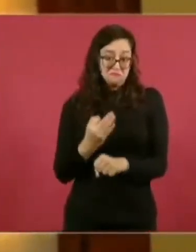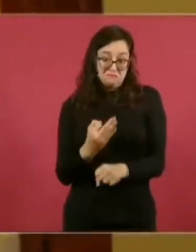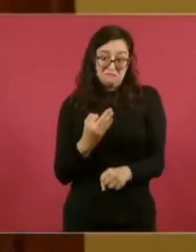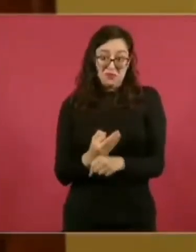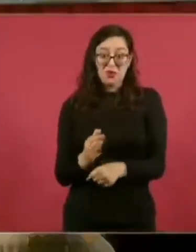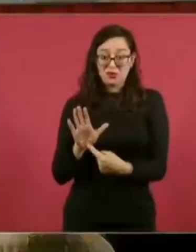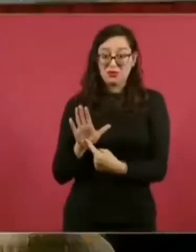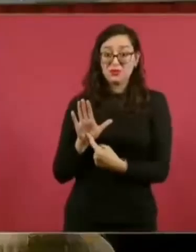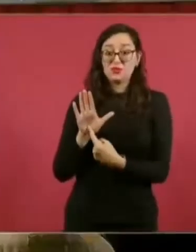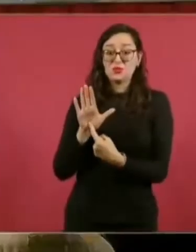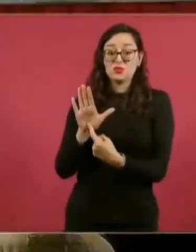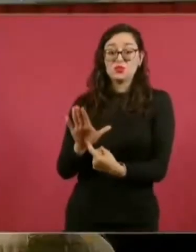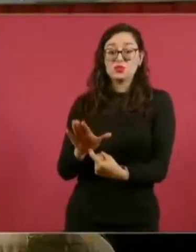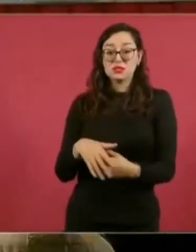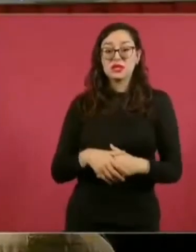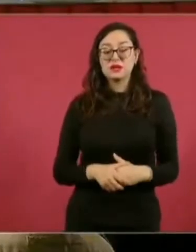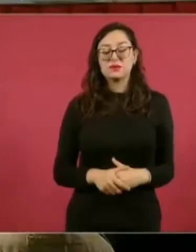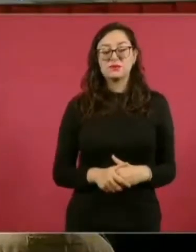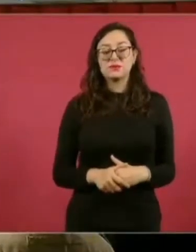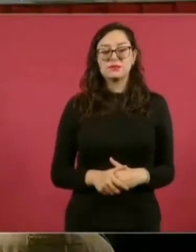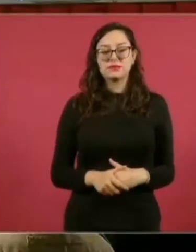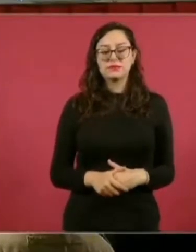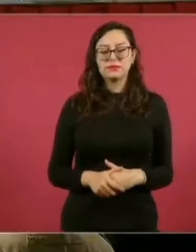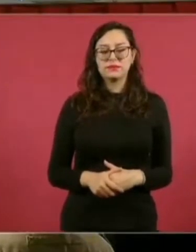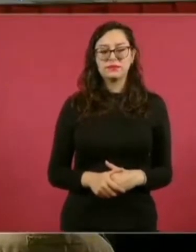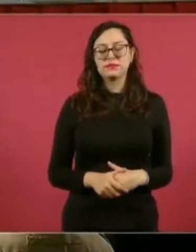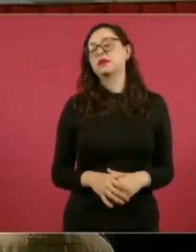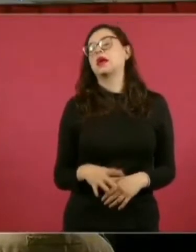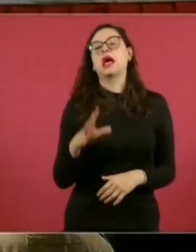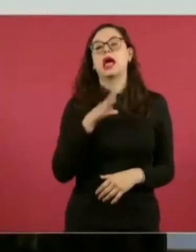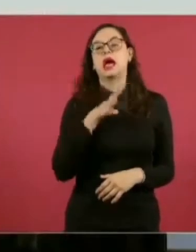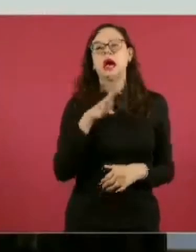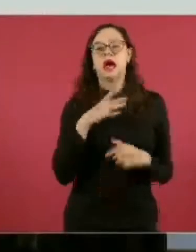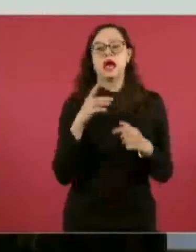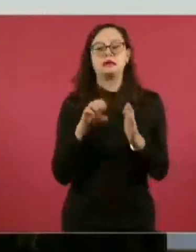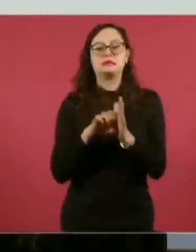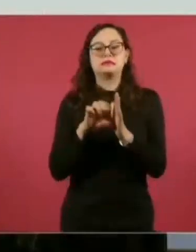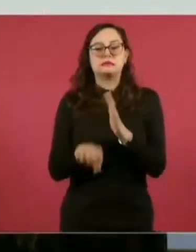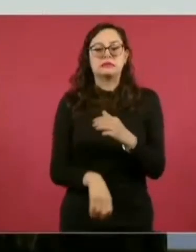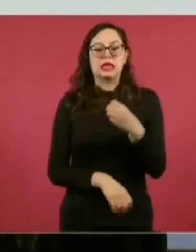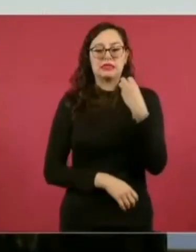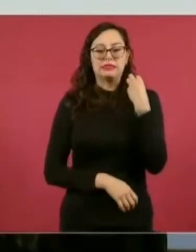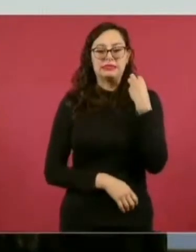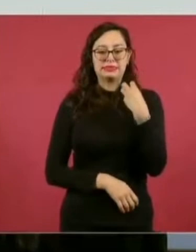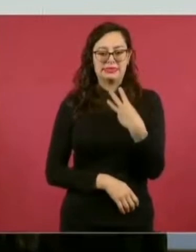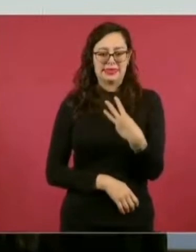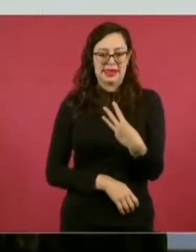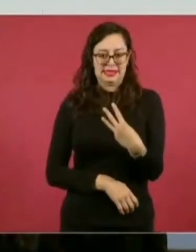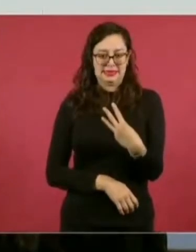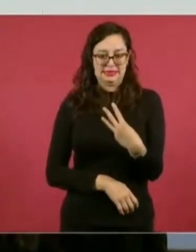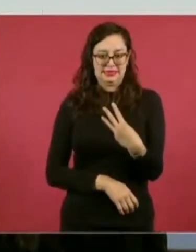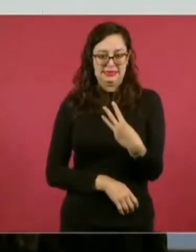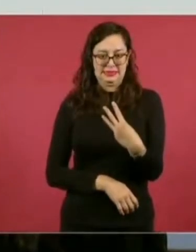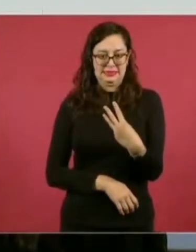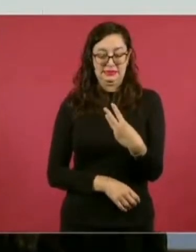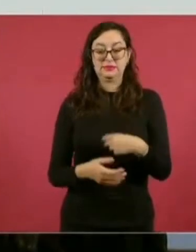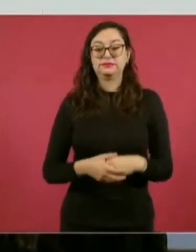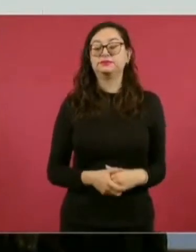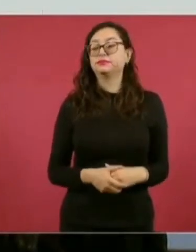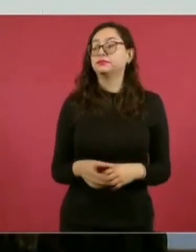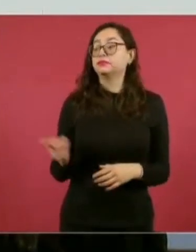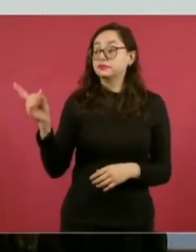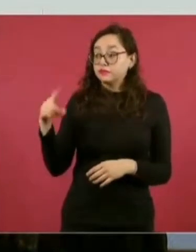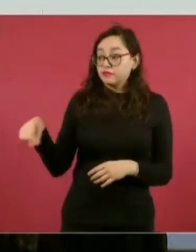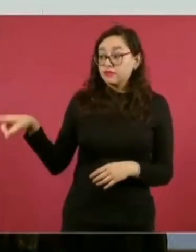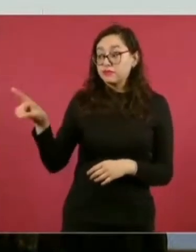que vamos a presentar el día de hoy. Aquí ponemos 3 En el caso de injerencia en asuntos electorales,